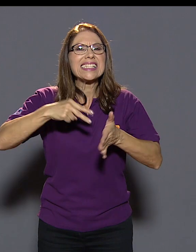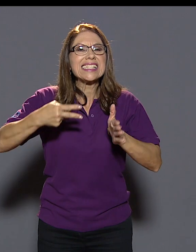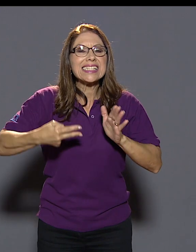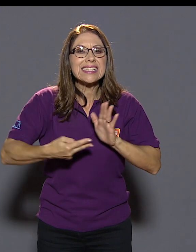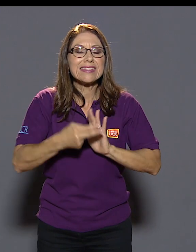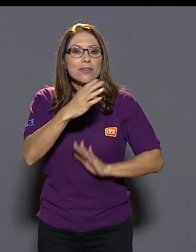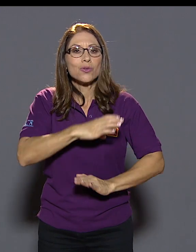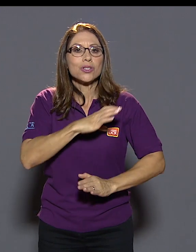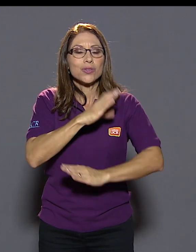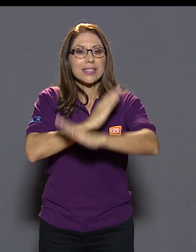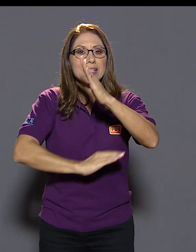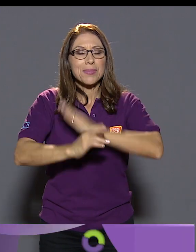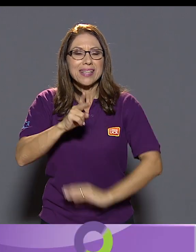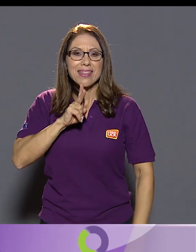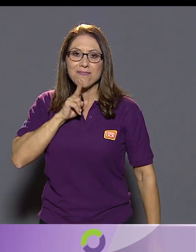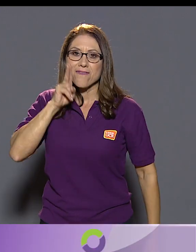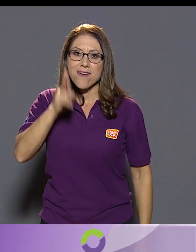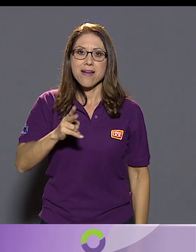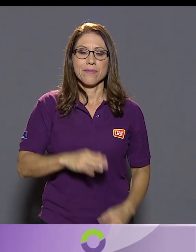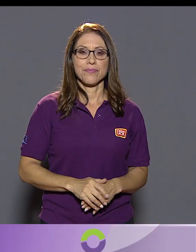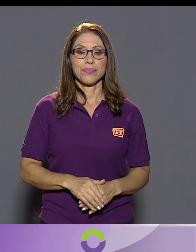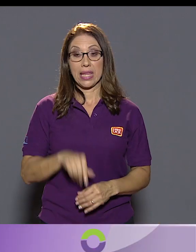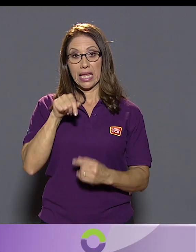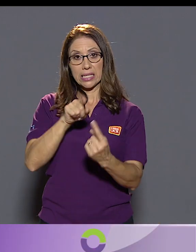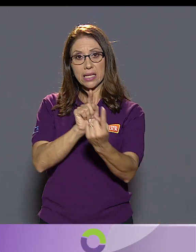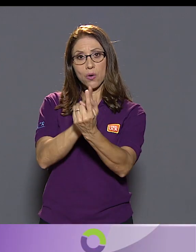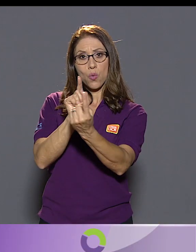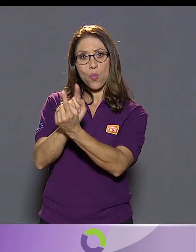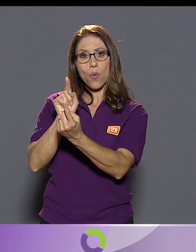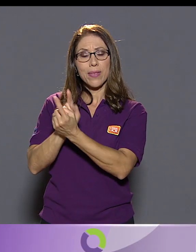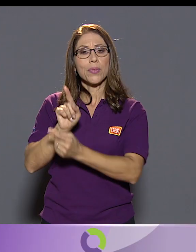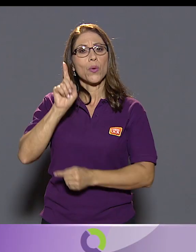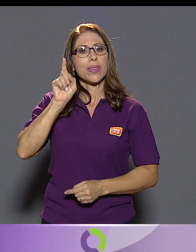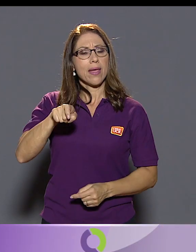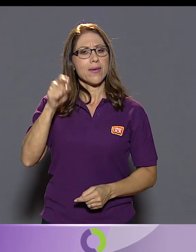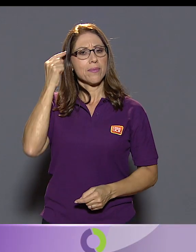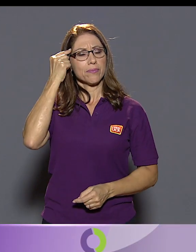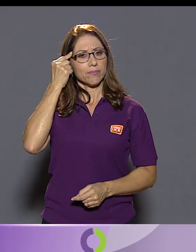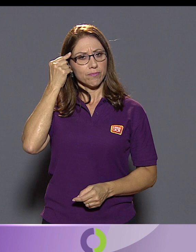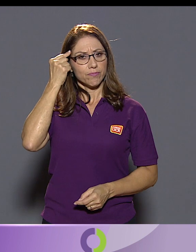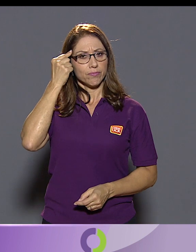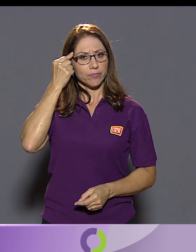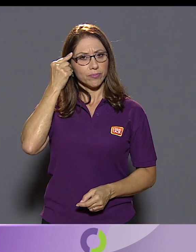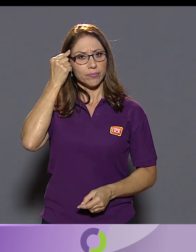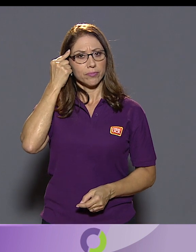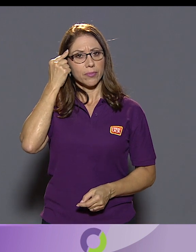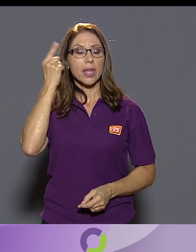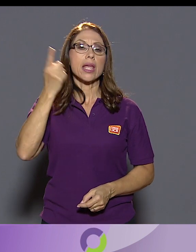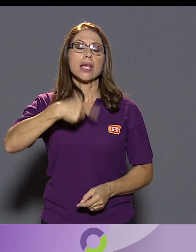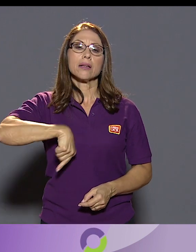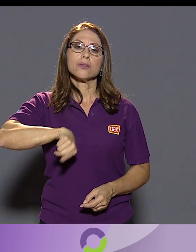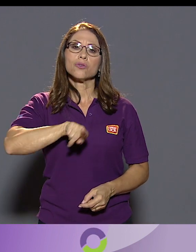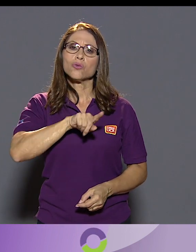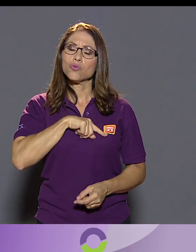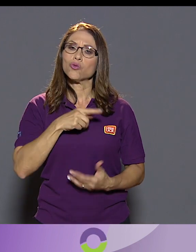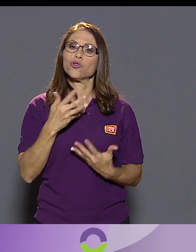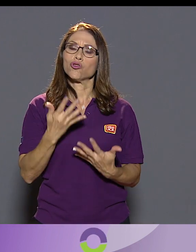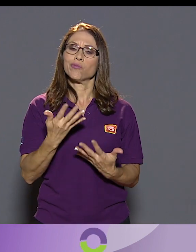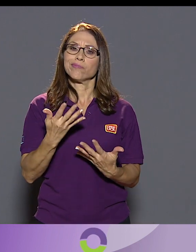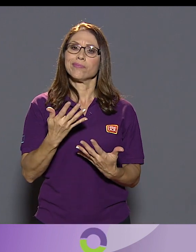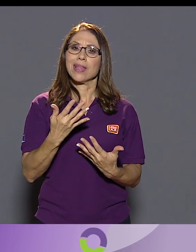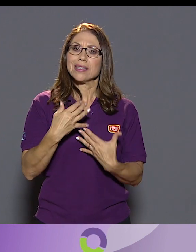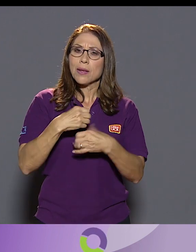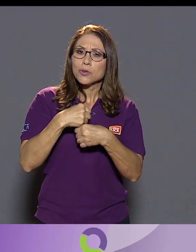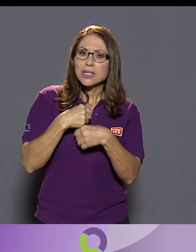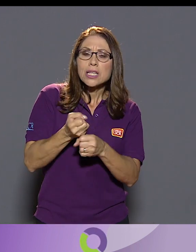una condición de discapacidad. Yo creo que el encuentro tiene que reflexionar en este sentido, en que estamos haciendo